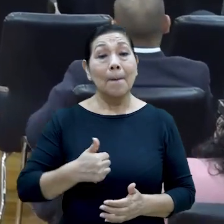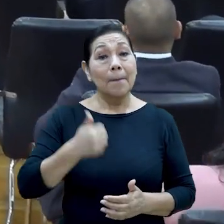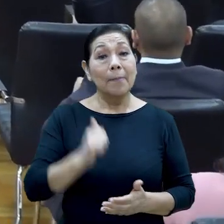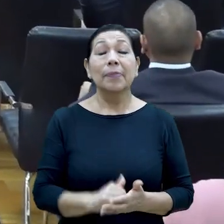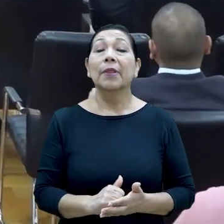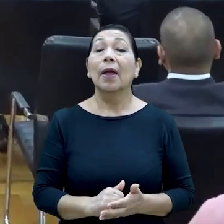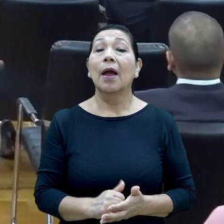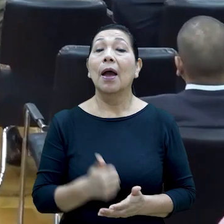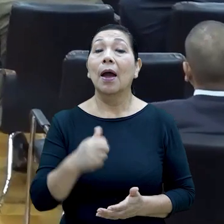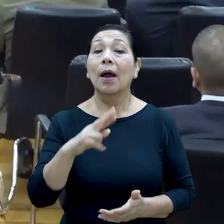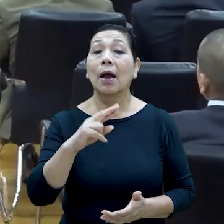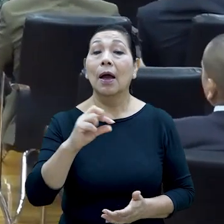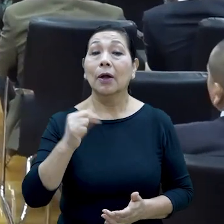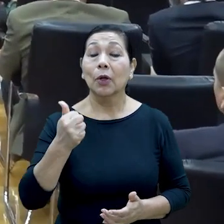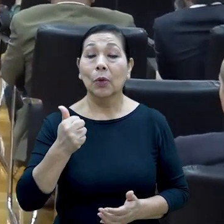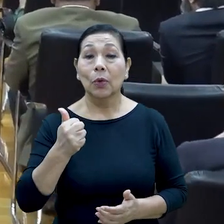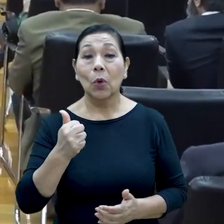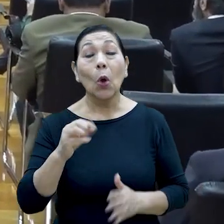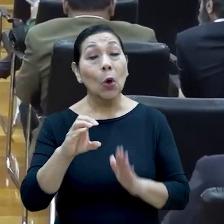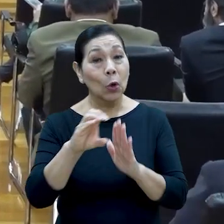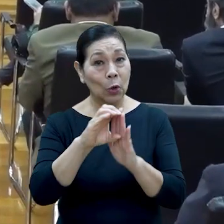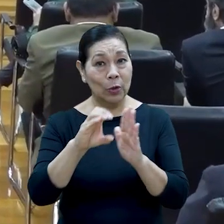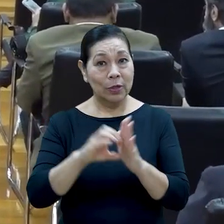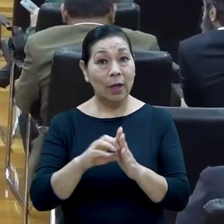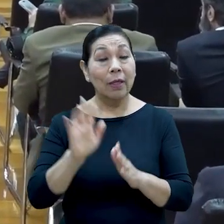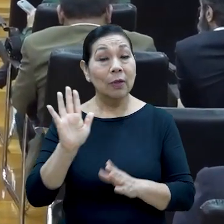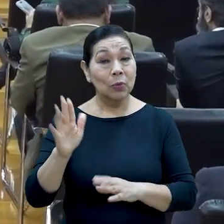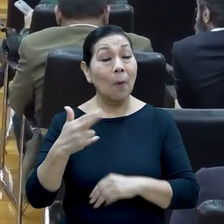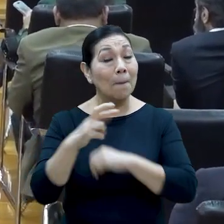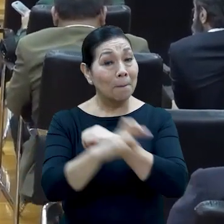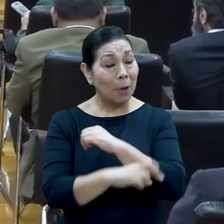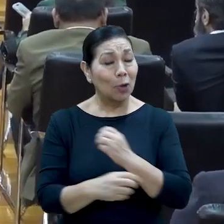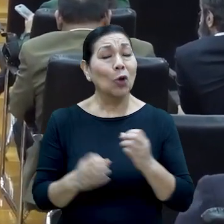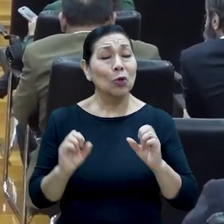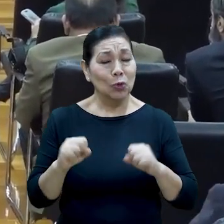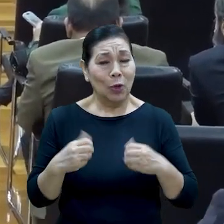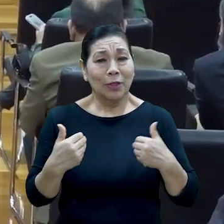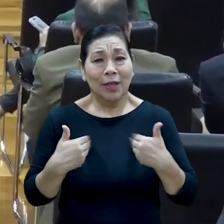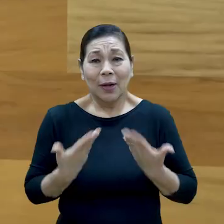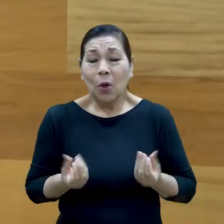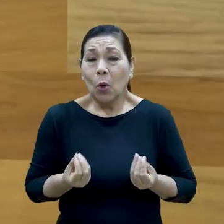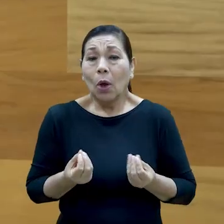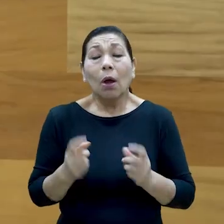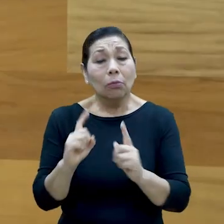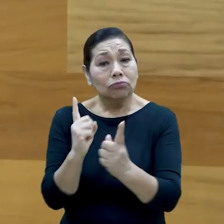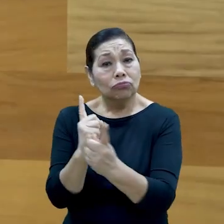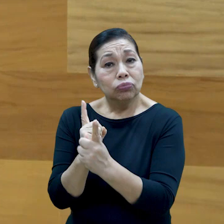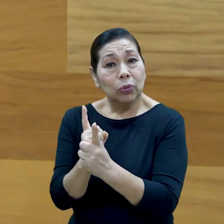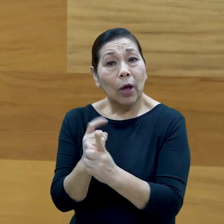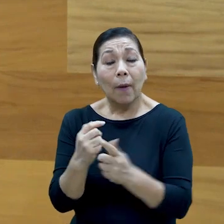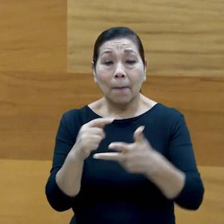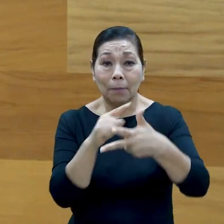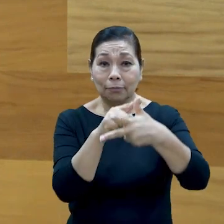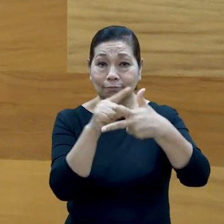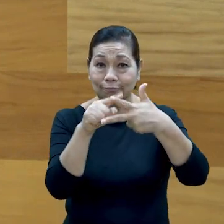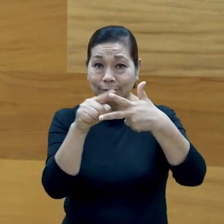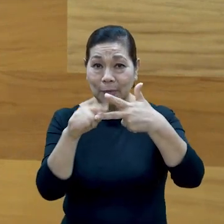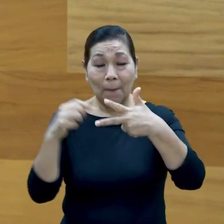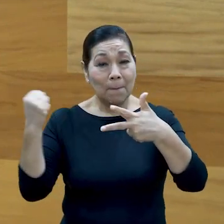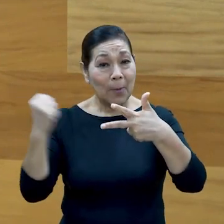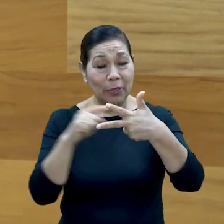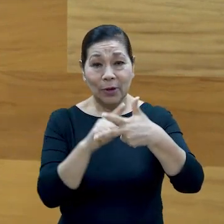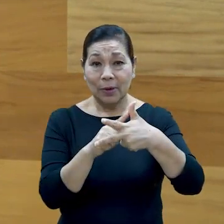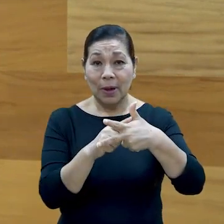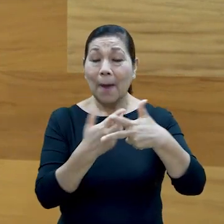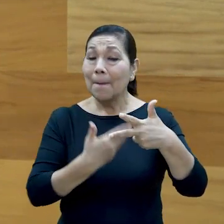la magistrada Lemus Arriaga señaló que la Corte de Constitucionalidad de Guatemala tiene una facultad o atribución consultiva donde los 3 poderes del